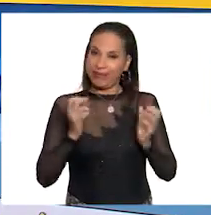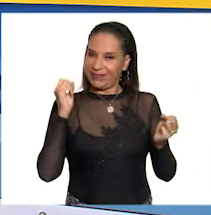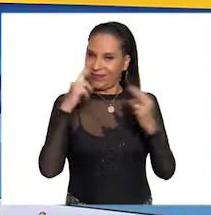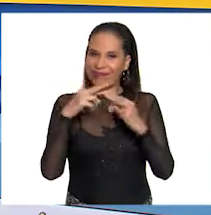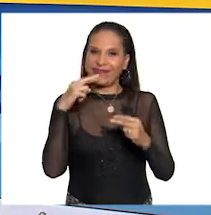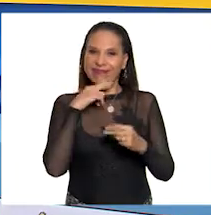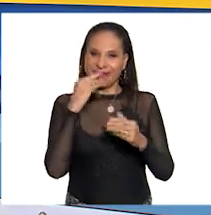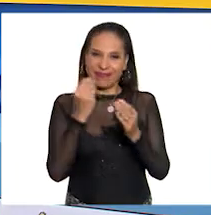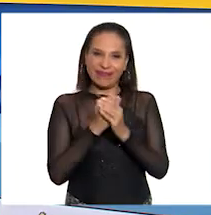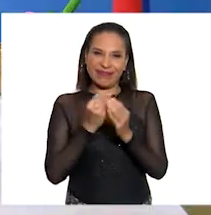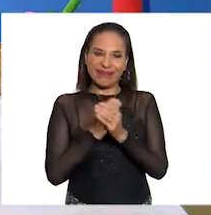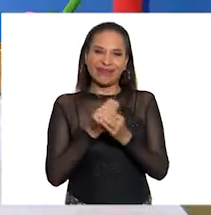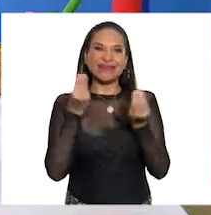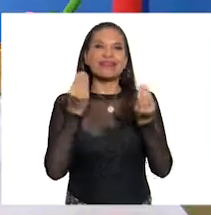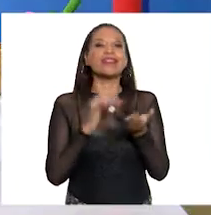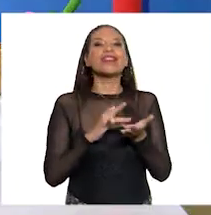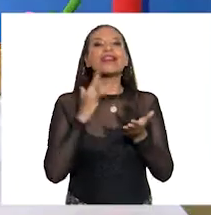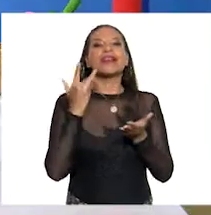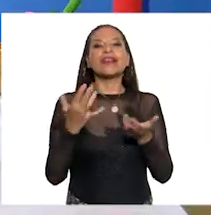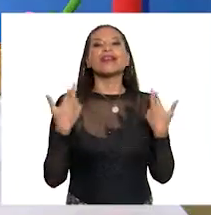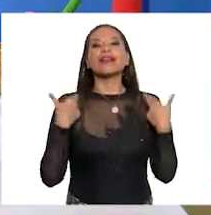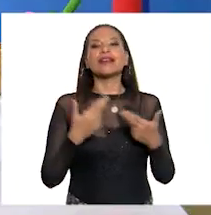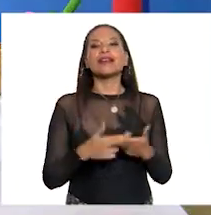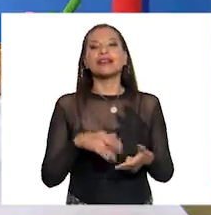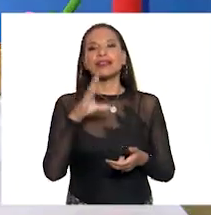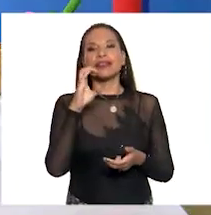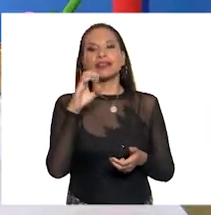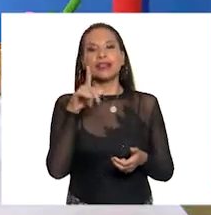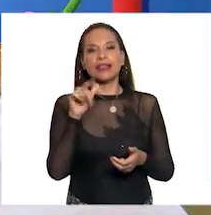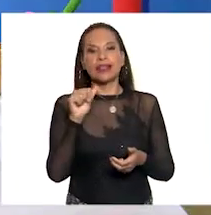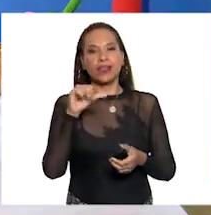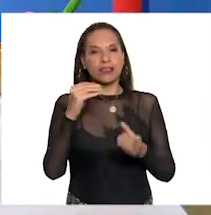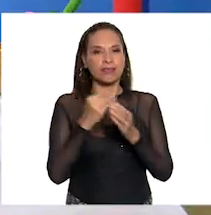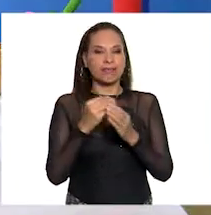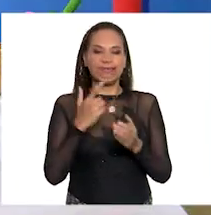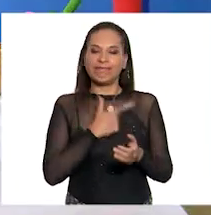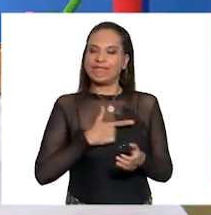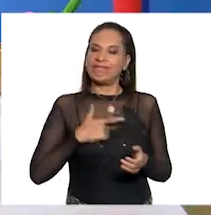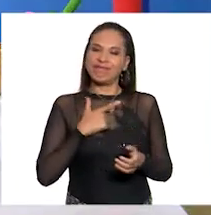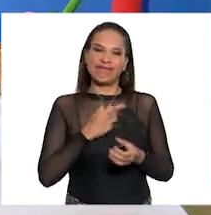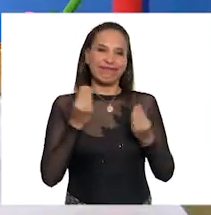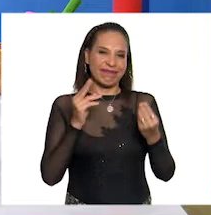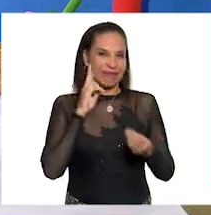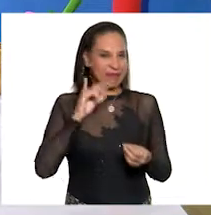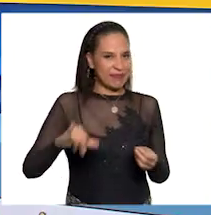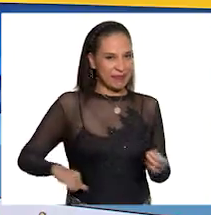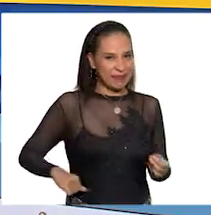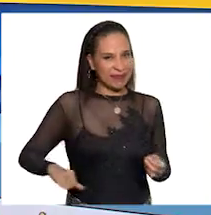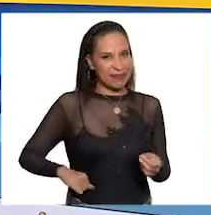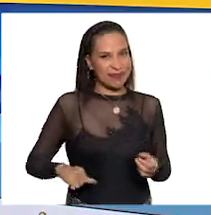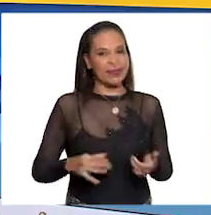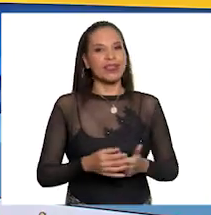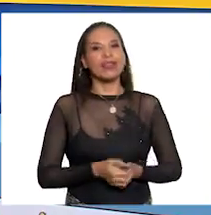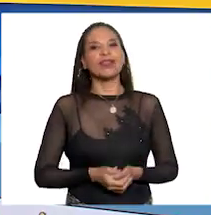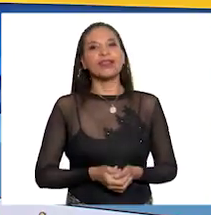la próxima clase. Muchísimas gracias, maestra Cecilia Vargas, porque la clase de hoy me pareció muy interesante.